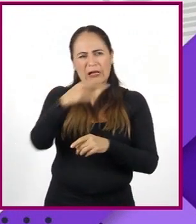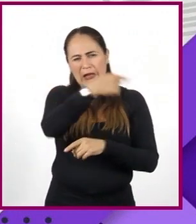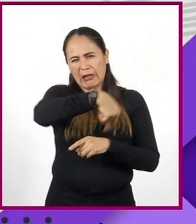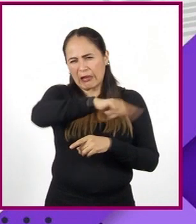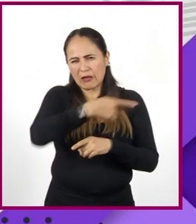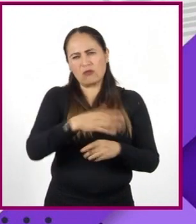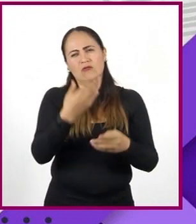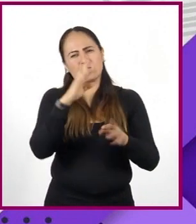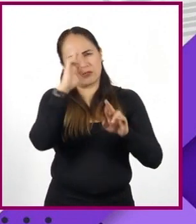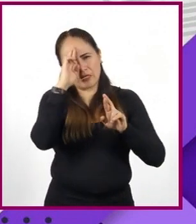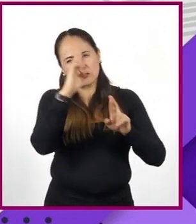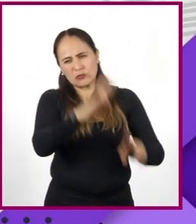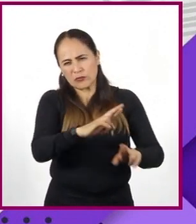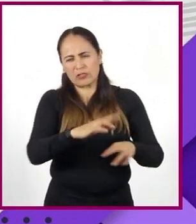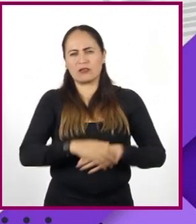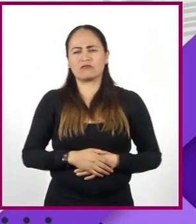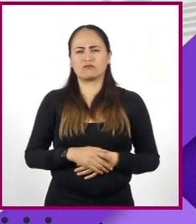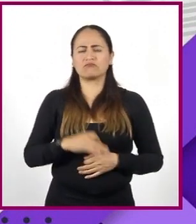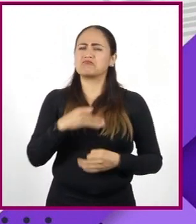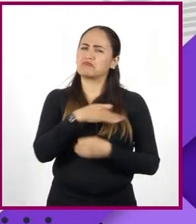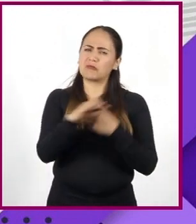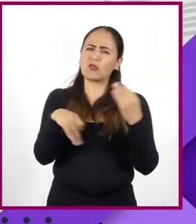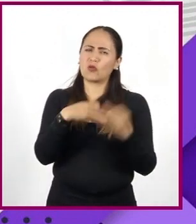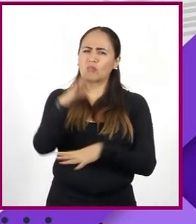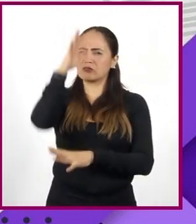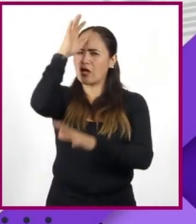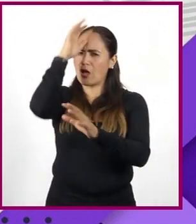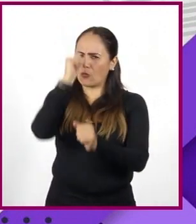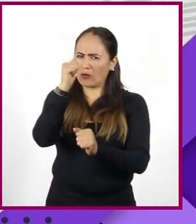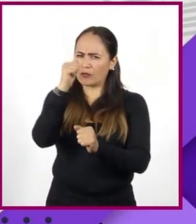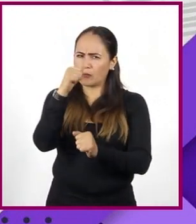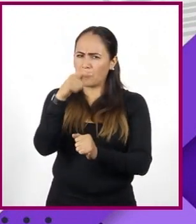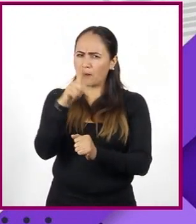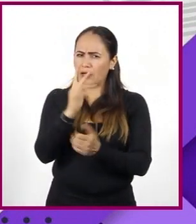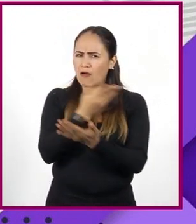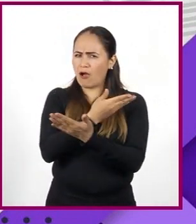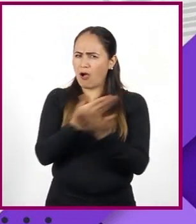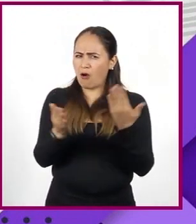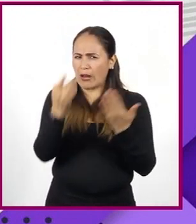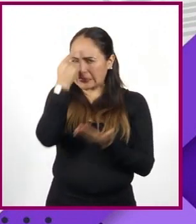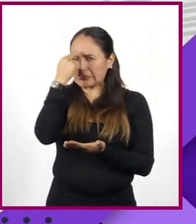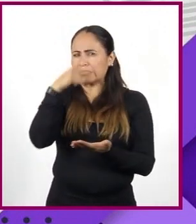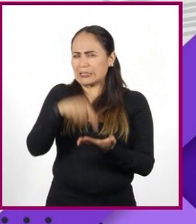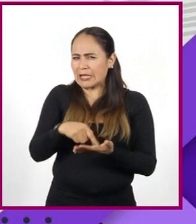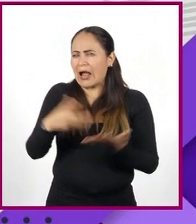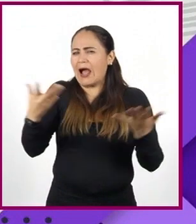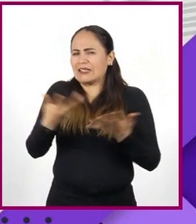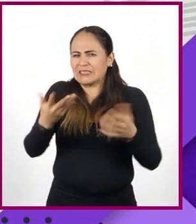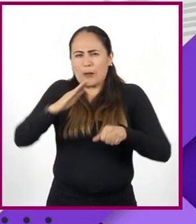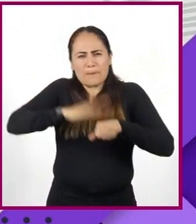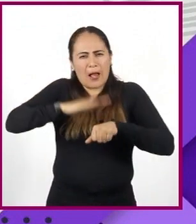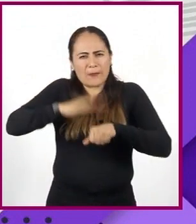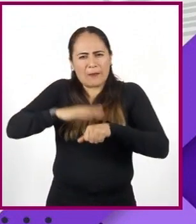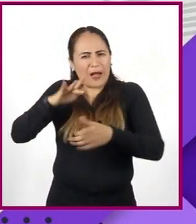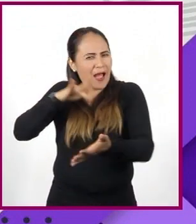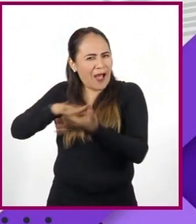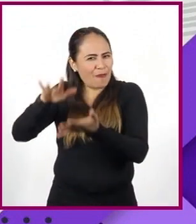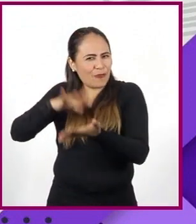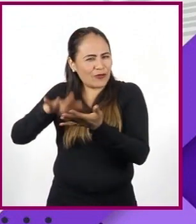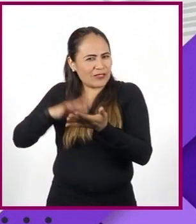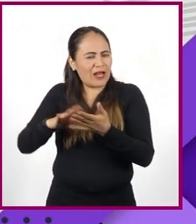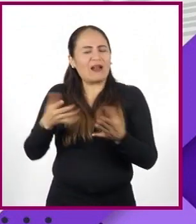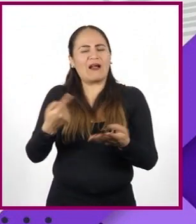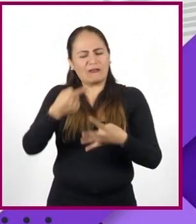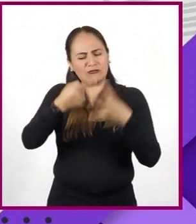respeten. Todos estuvieron de acuerdo, pero ahora creemos que podemos hacer más cosas para apoyarlos. Seguimos pensando